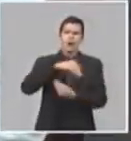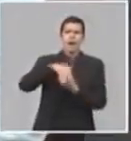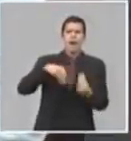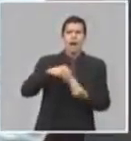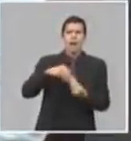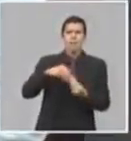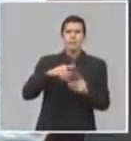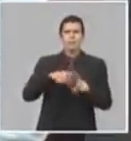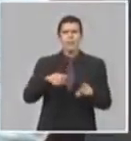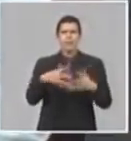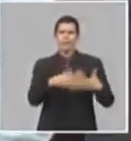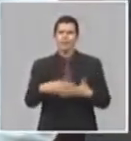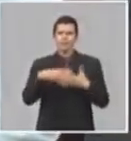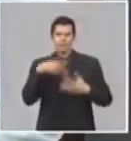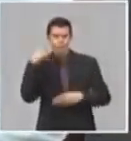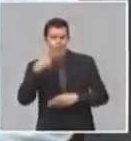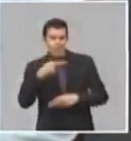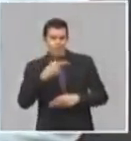cosas.